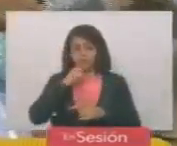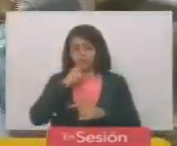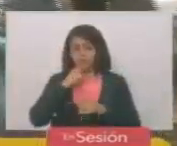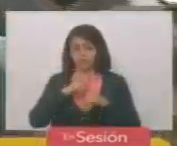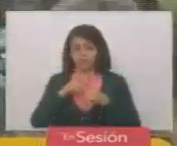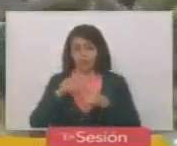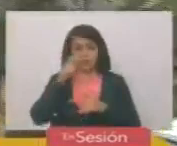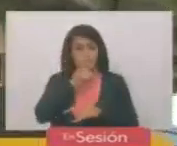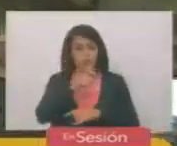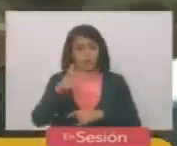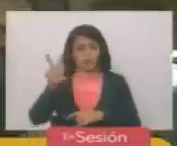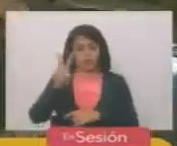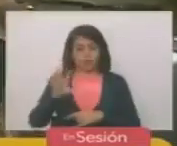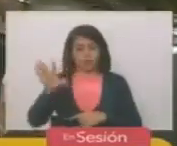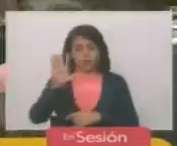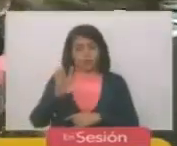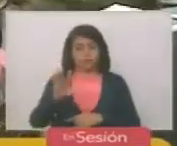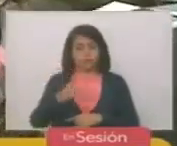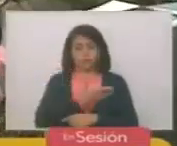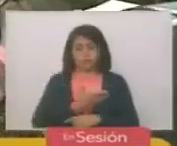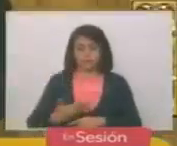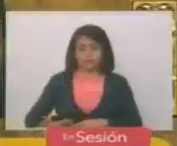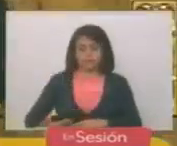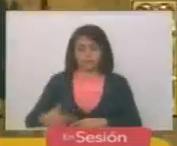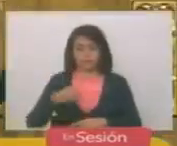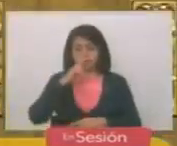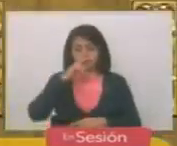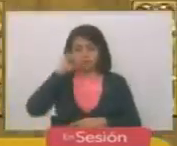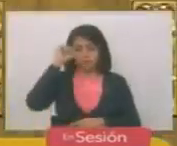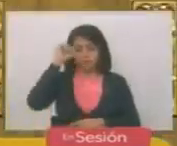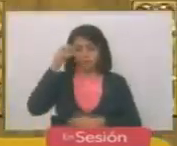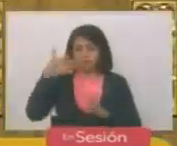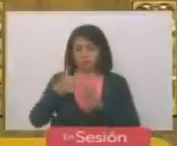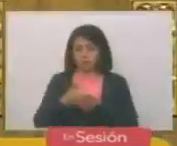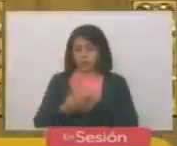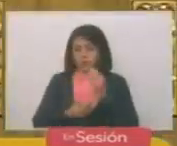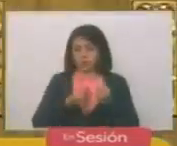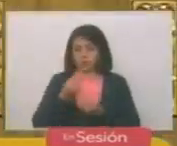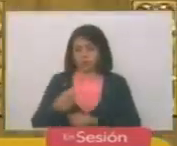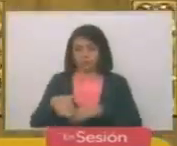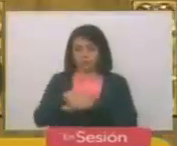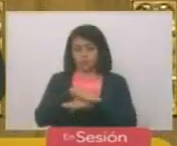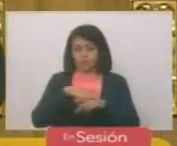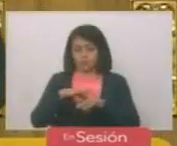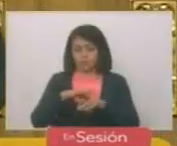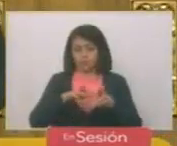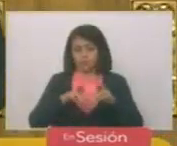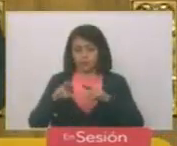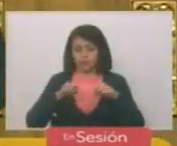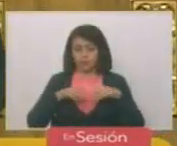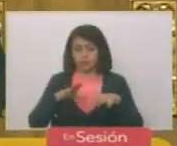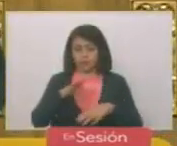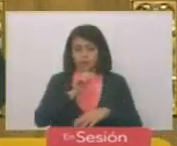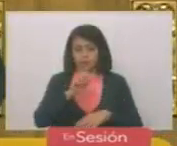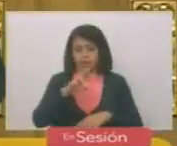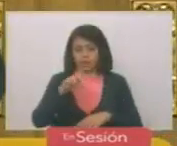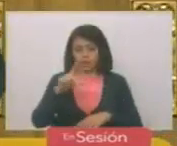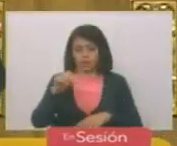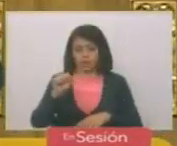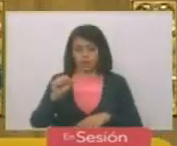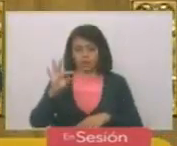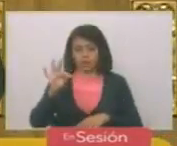al pueblo venezolano, al presidente Nicolás Maduro, a través del canciller Carlos Farías